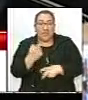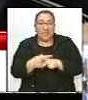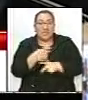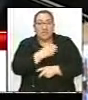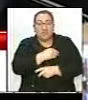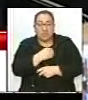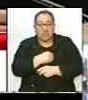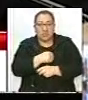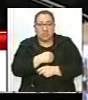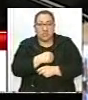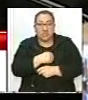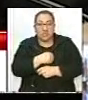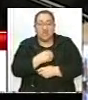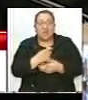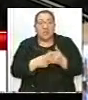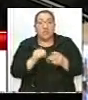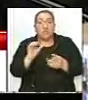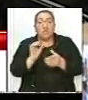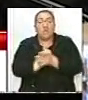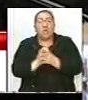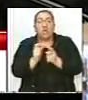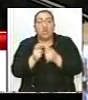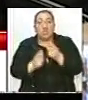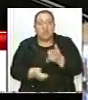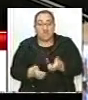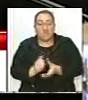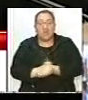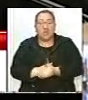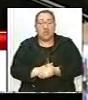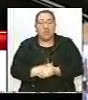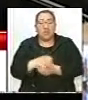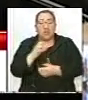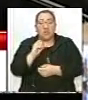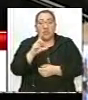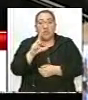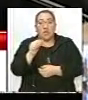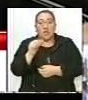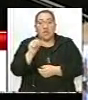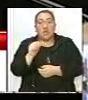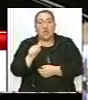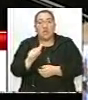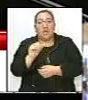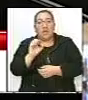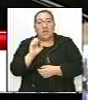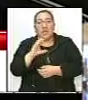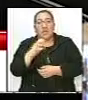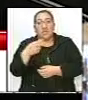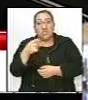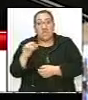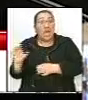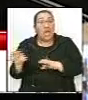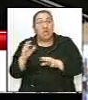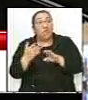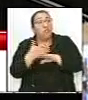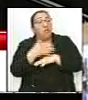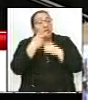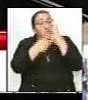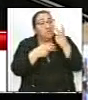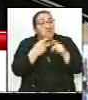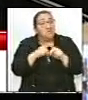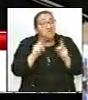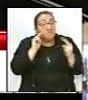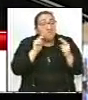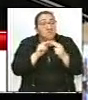ministro, que es también nuestro colega congresista, Olaechea, y justamente hicieron una visita por este sector y lamentablemente